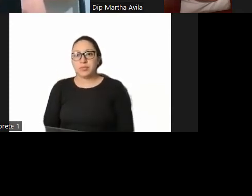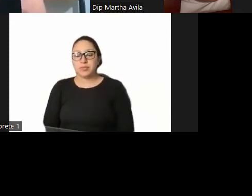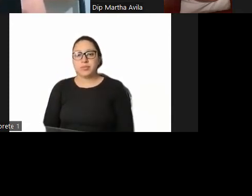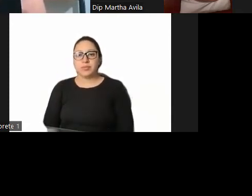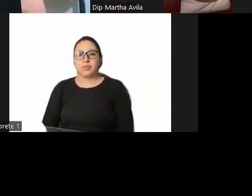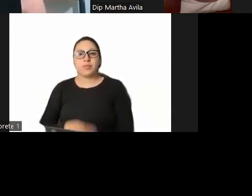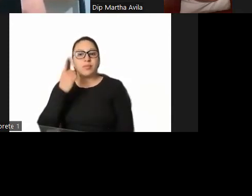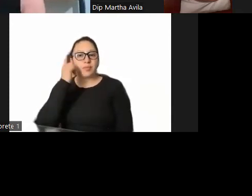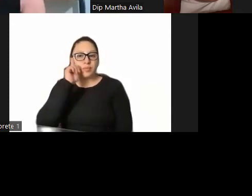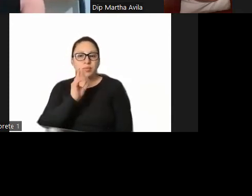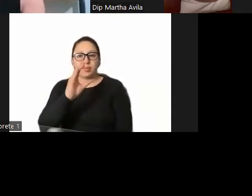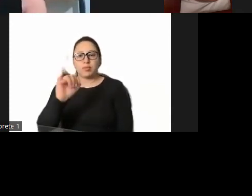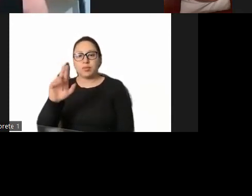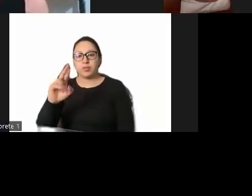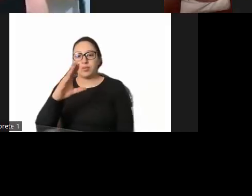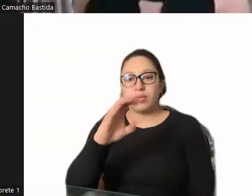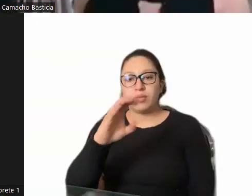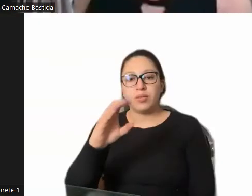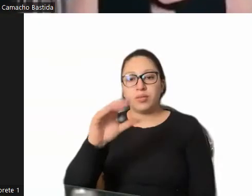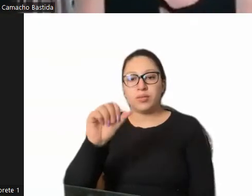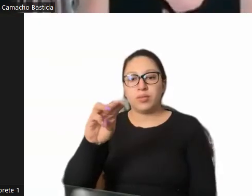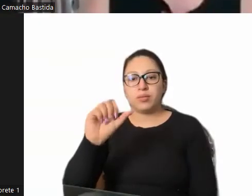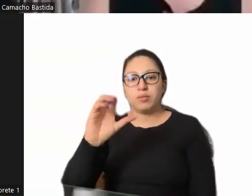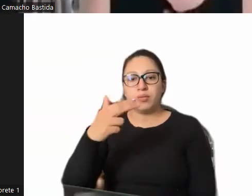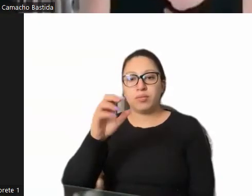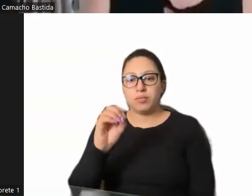Diputada Circe Camacho Bastida.